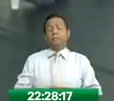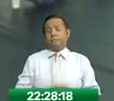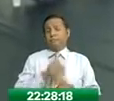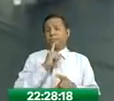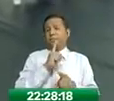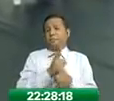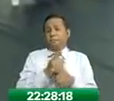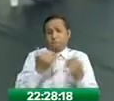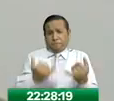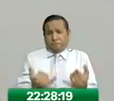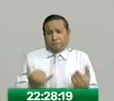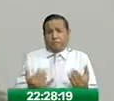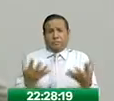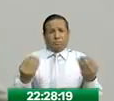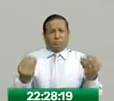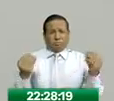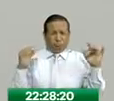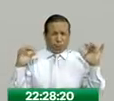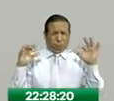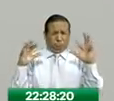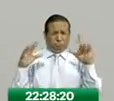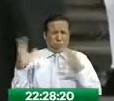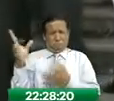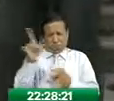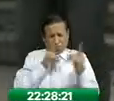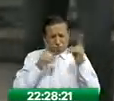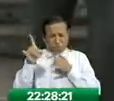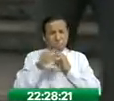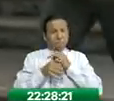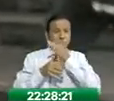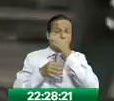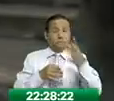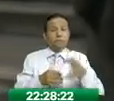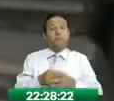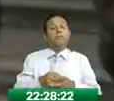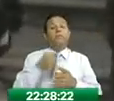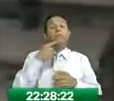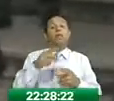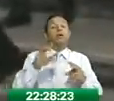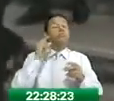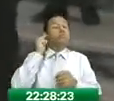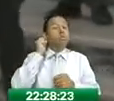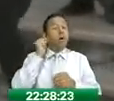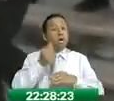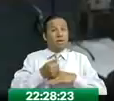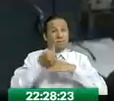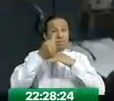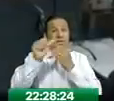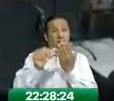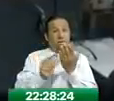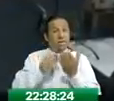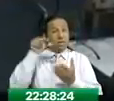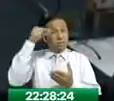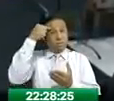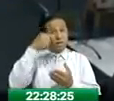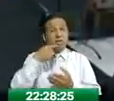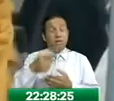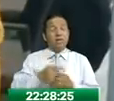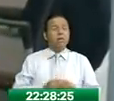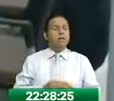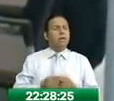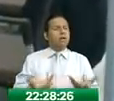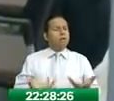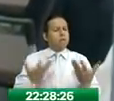atenciones generadas por el COVID-19, la ministra de Gobierno María Paula Romo anunció en gabinete ampliado que